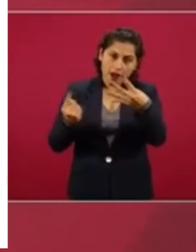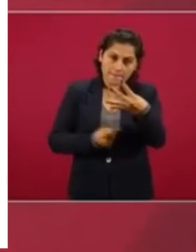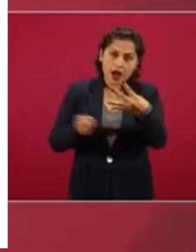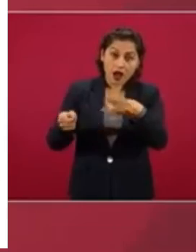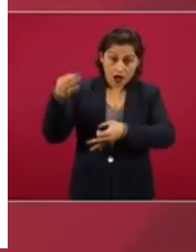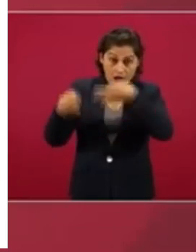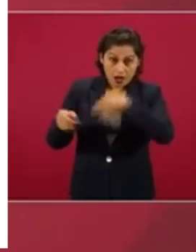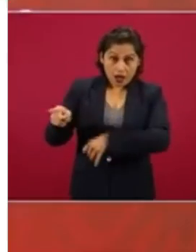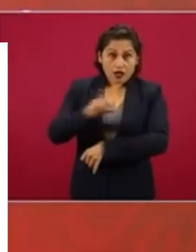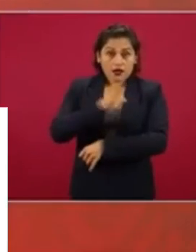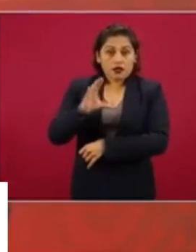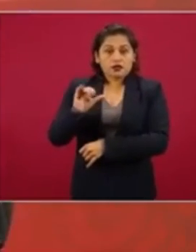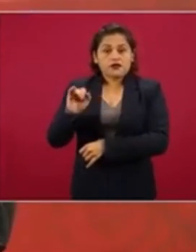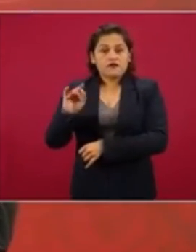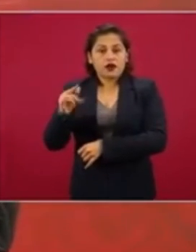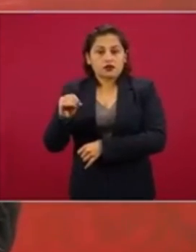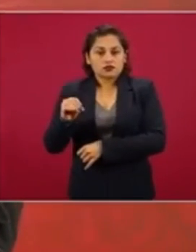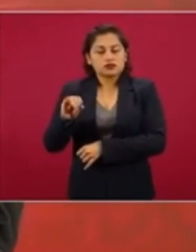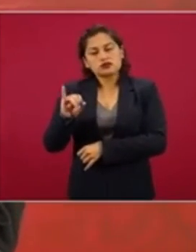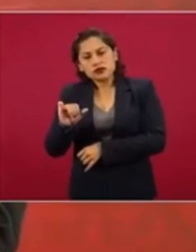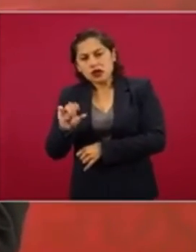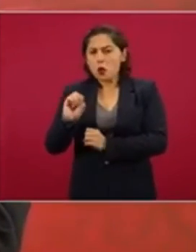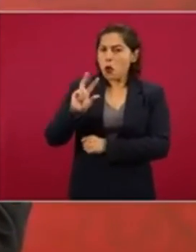Cienfuegos o no.